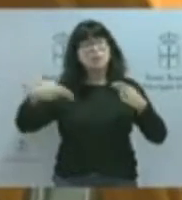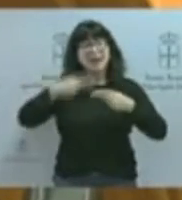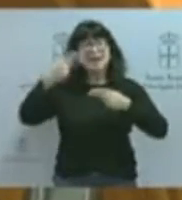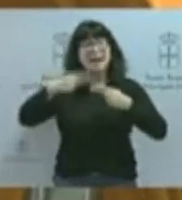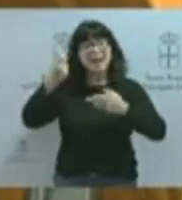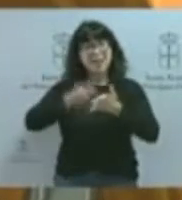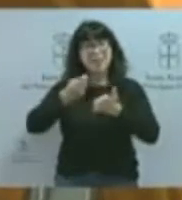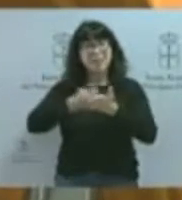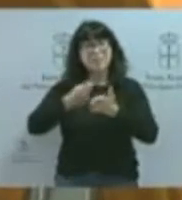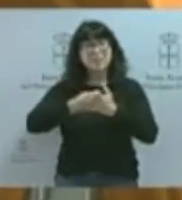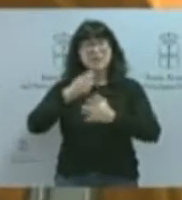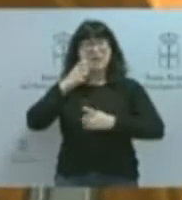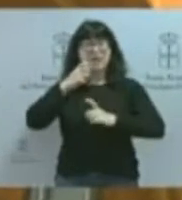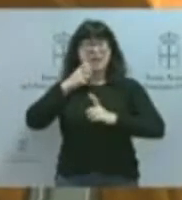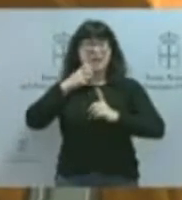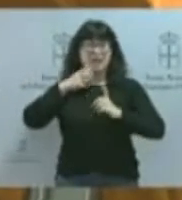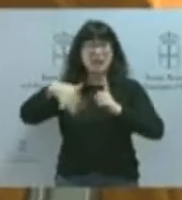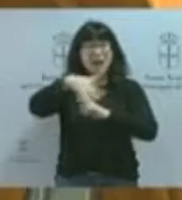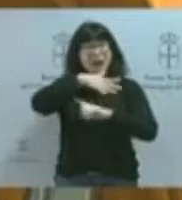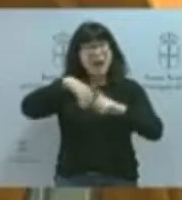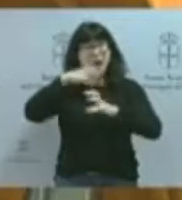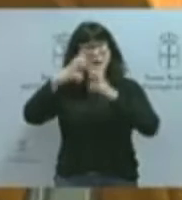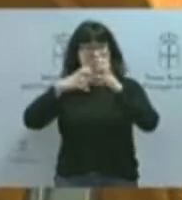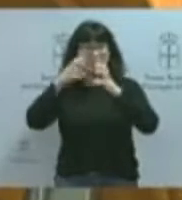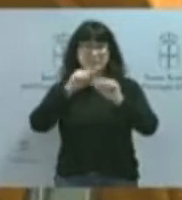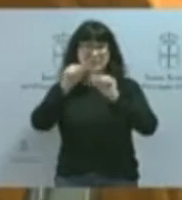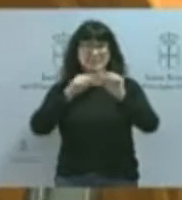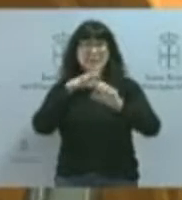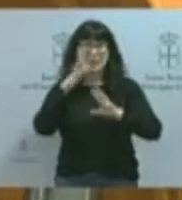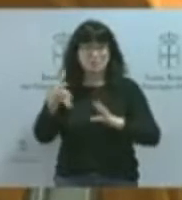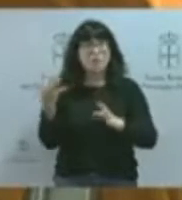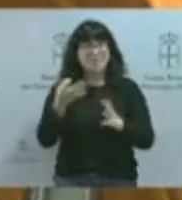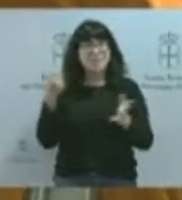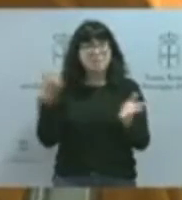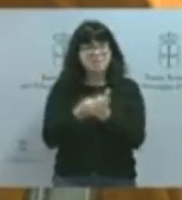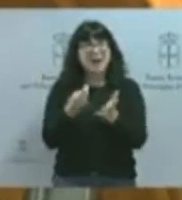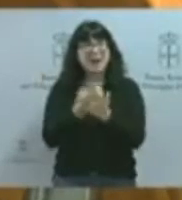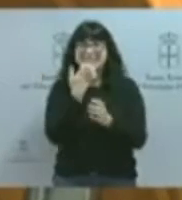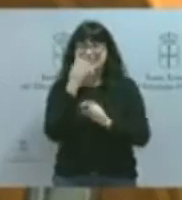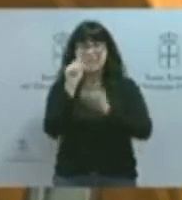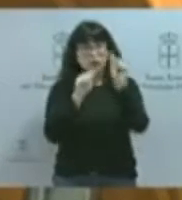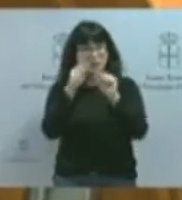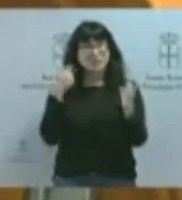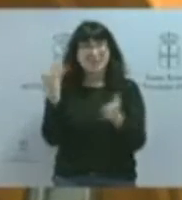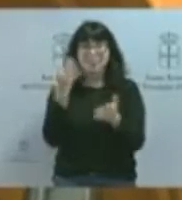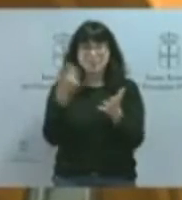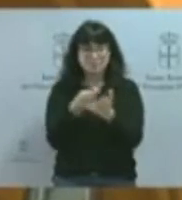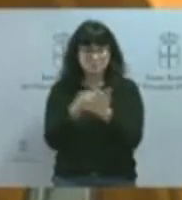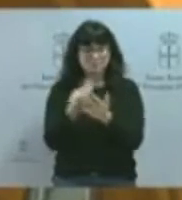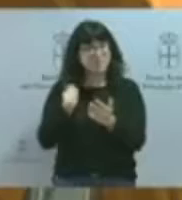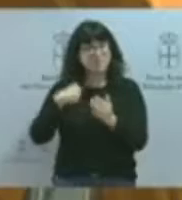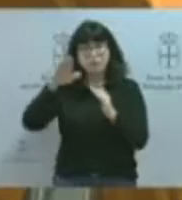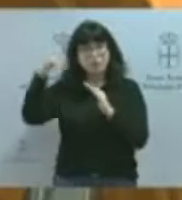salir gratis a nadie, y menos a aquellos productos que vienen de fuera y que compiten en desigualdad de condiciones con el nuestro. Pero el cuarto eje, que no quiero